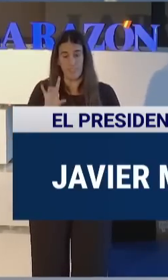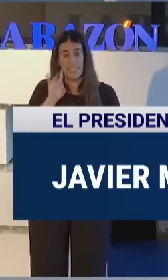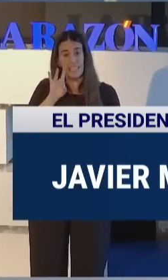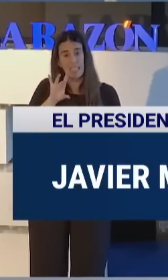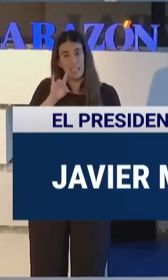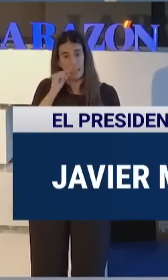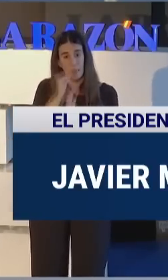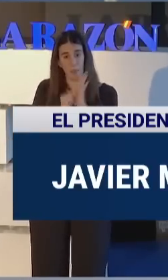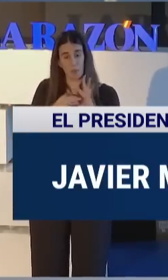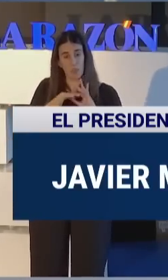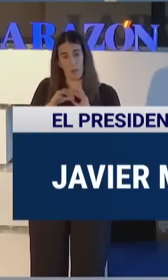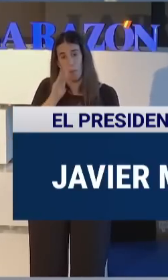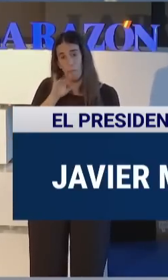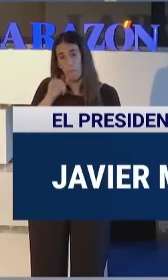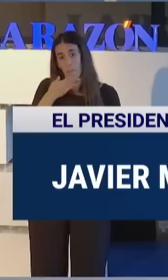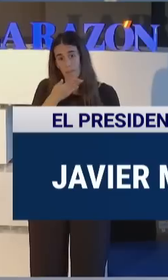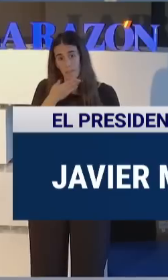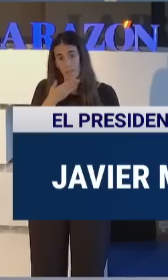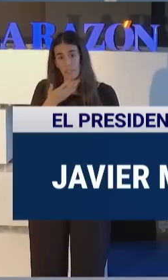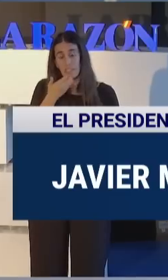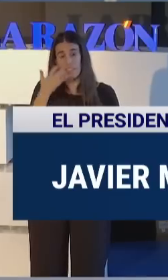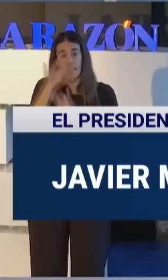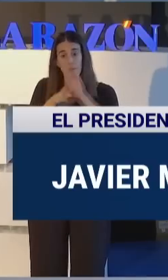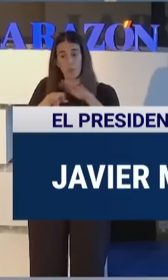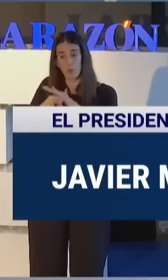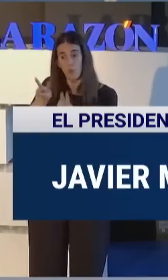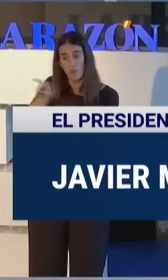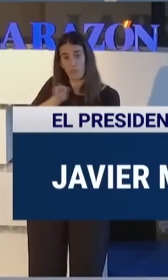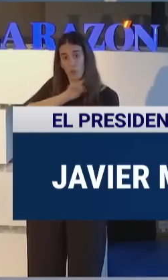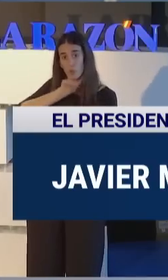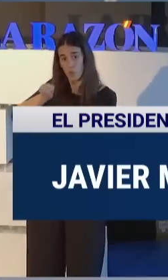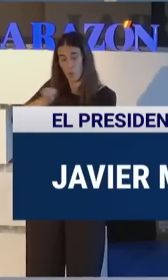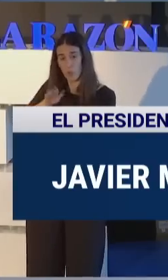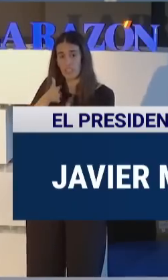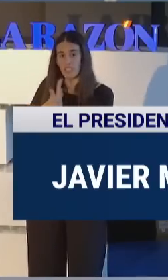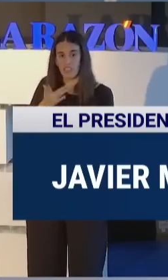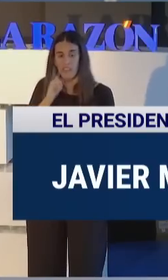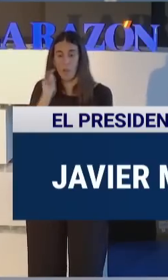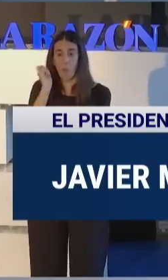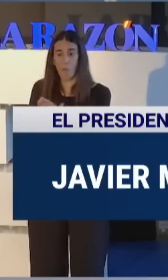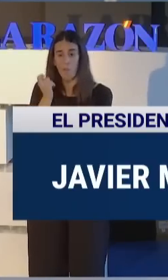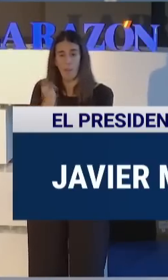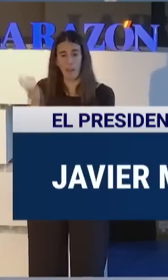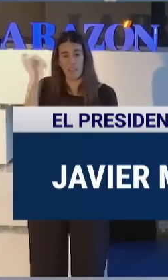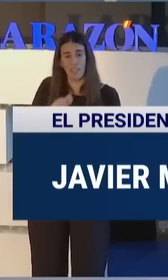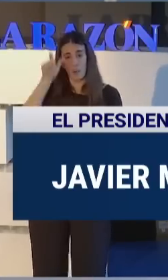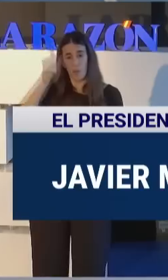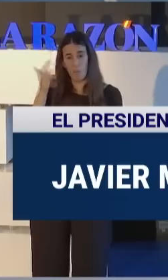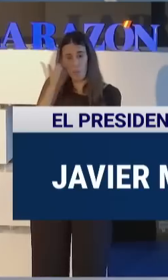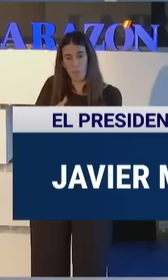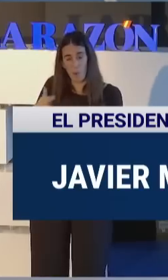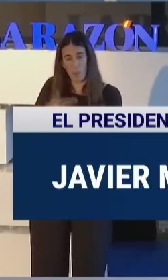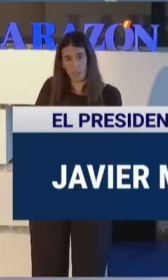PBI, esos recursos que se llevaba el fisco para financiar a los parásitos, ahora